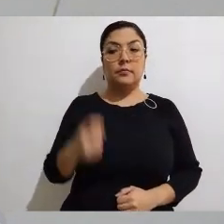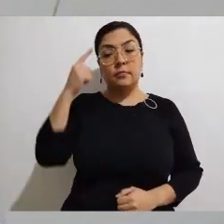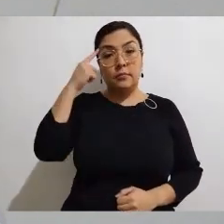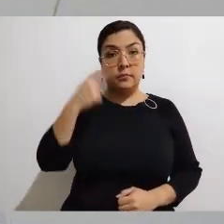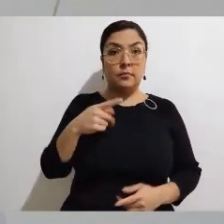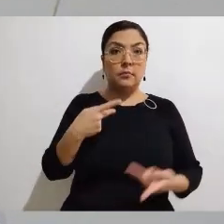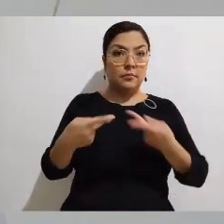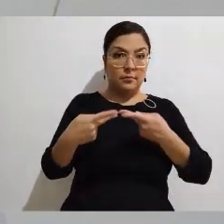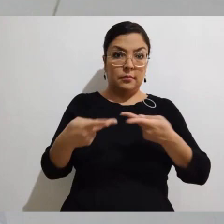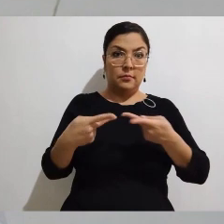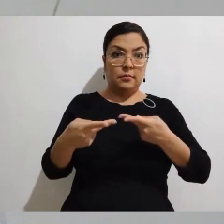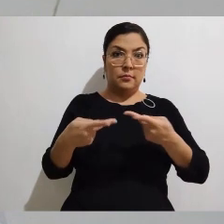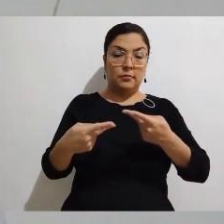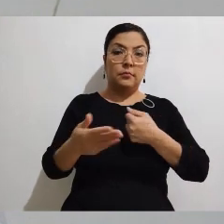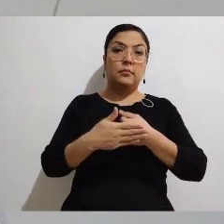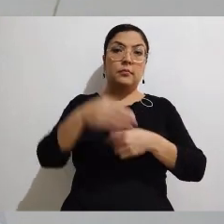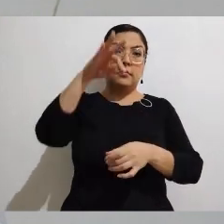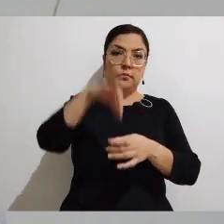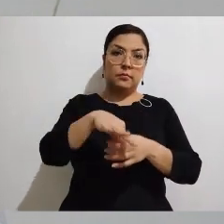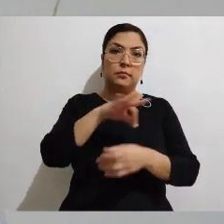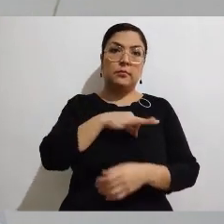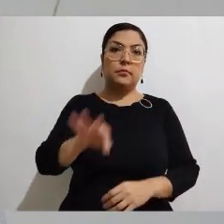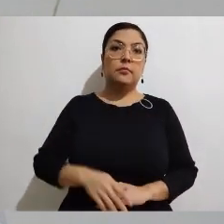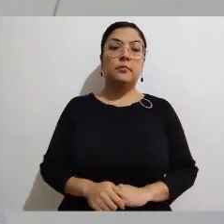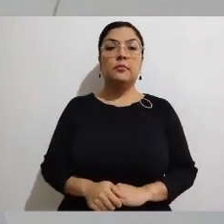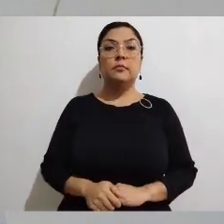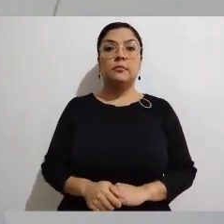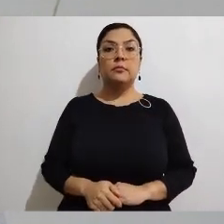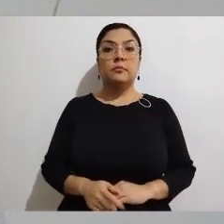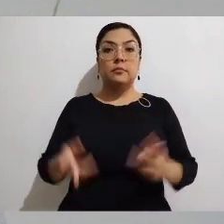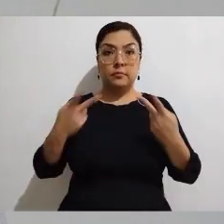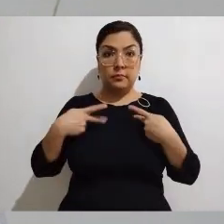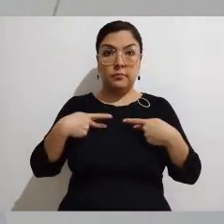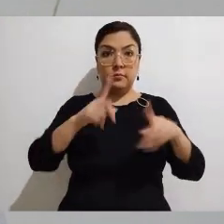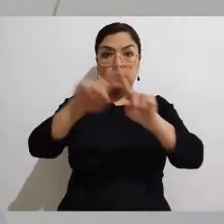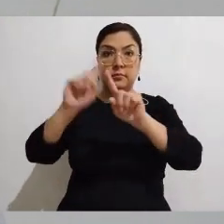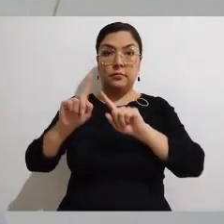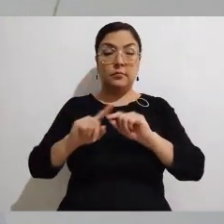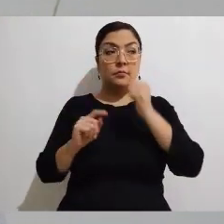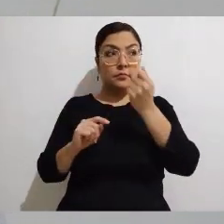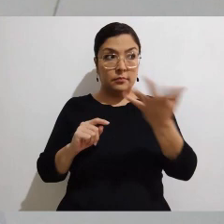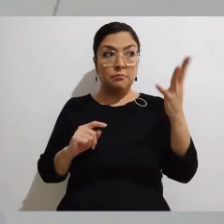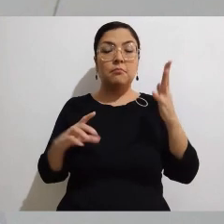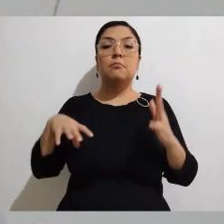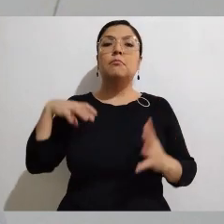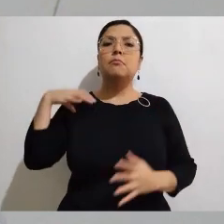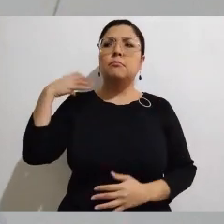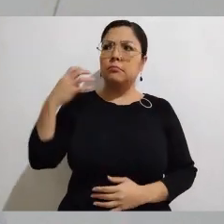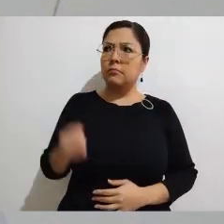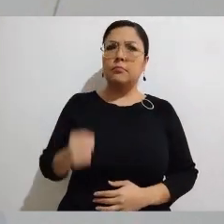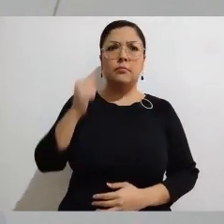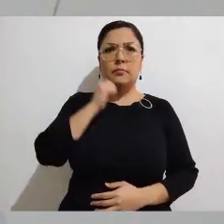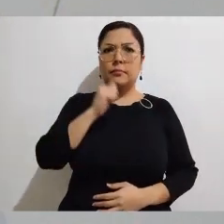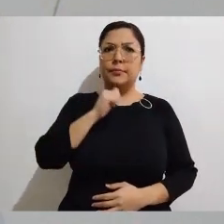Es importante señalar que al final del día tenemos personal muy entregado, muy comprometido a todas estas tareas.